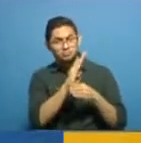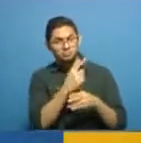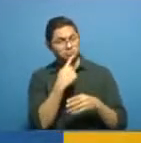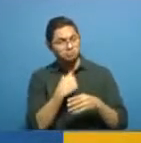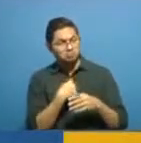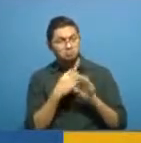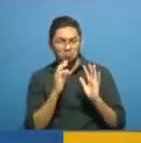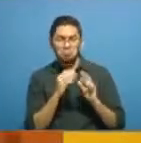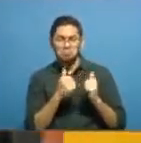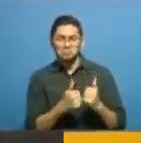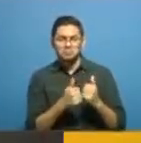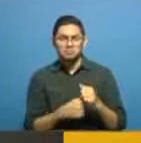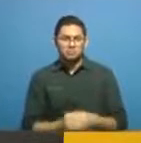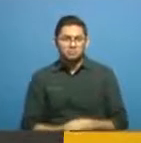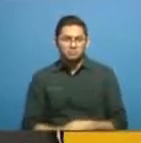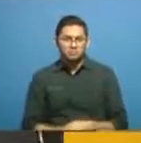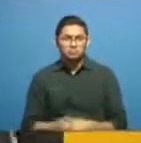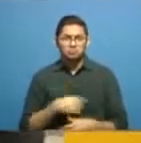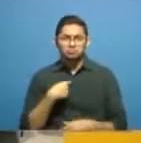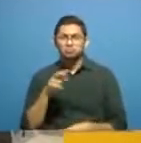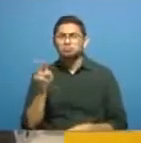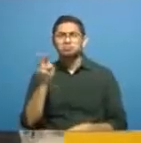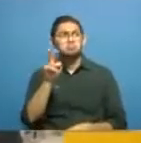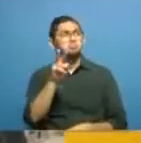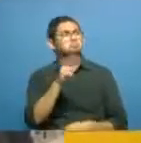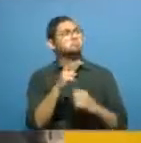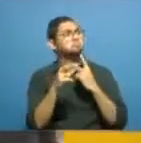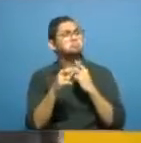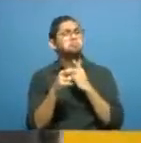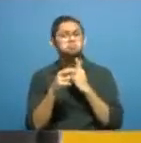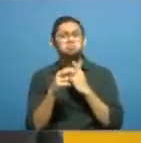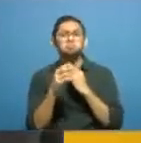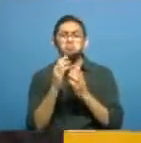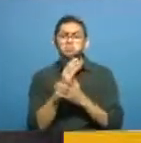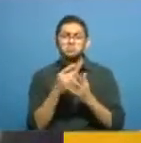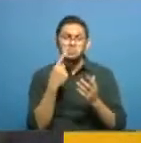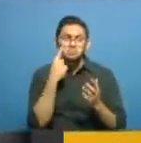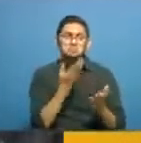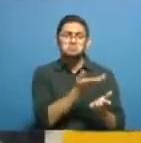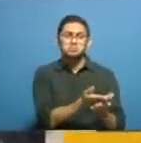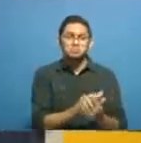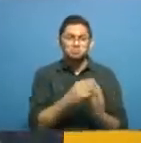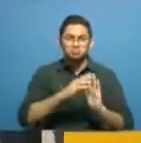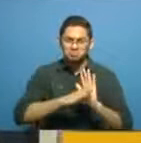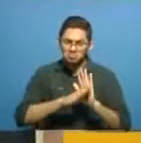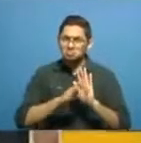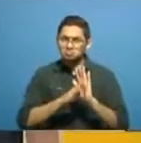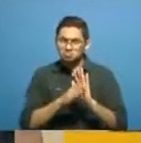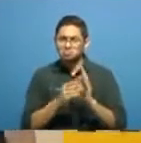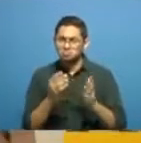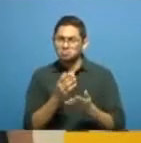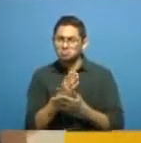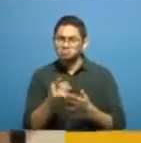va perfecto. Sí, me han gustado varios proyectos aquí, gracias a Dios. Ahora se aplicó. Tienen buenos precios. ¿Sí? Tienen buenos precios